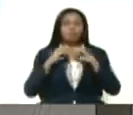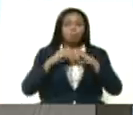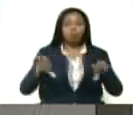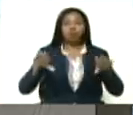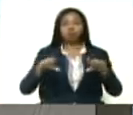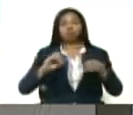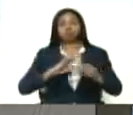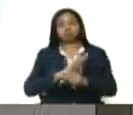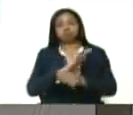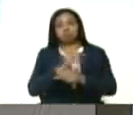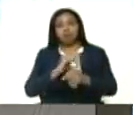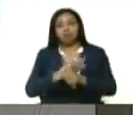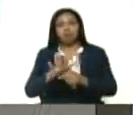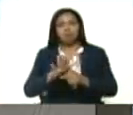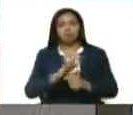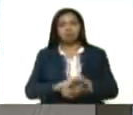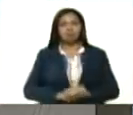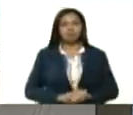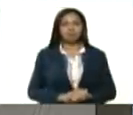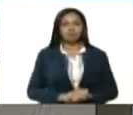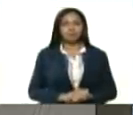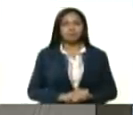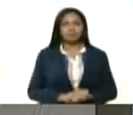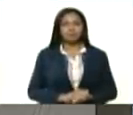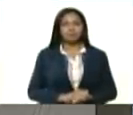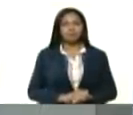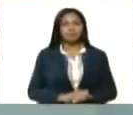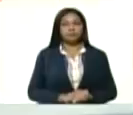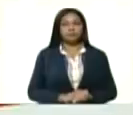por COVID-19.